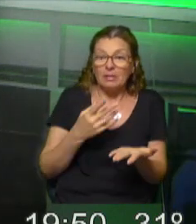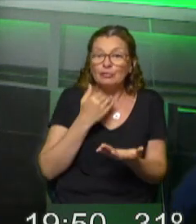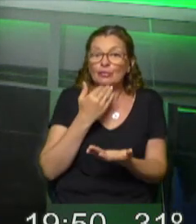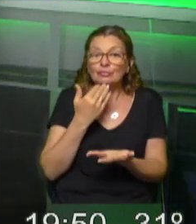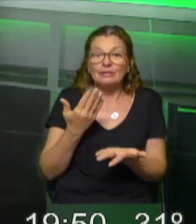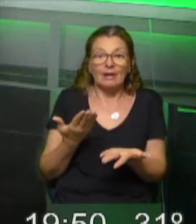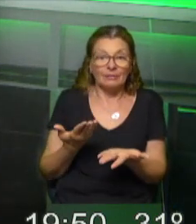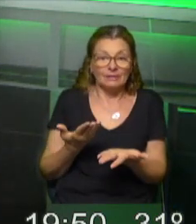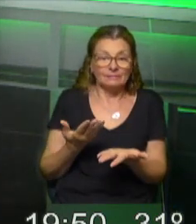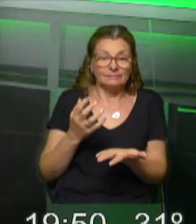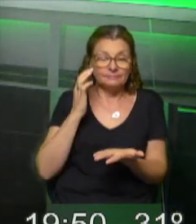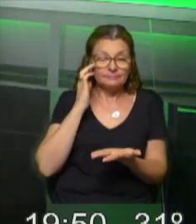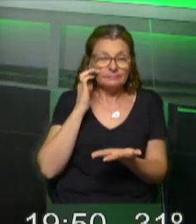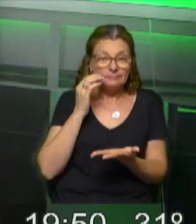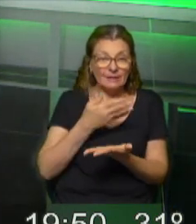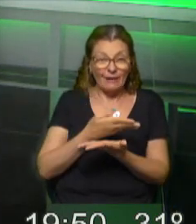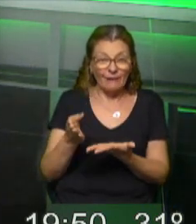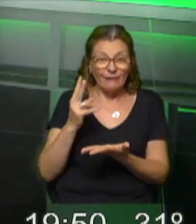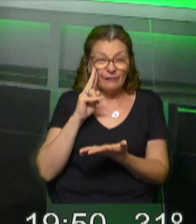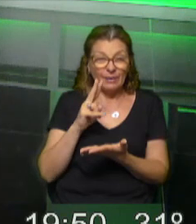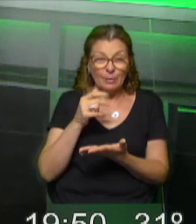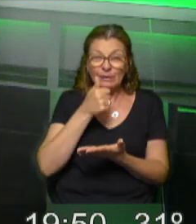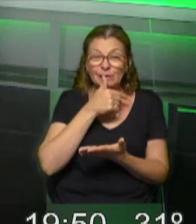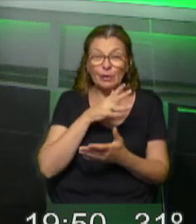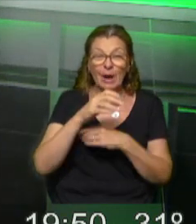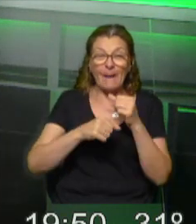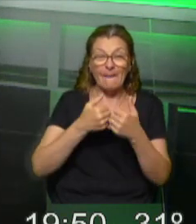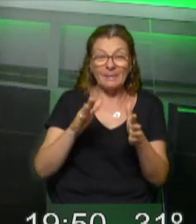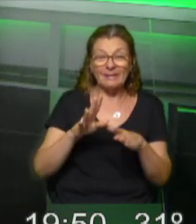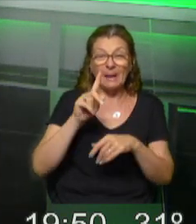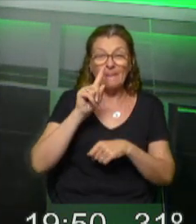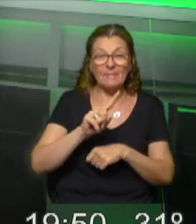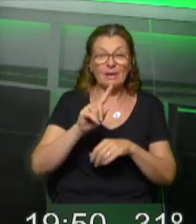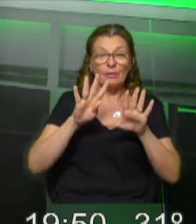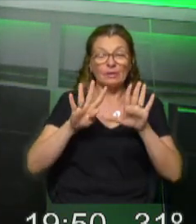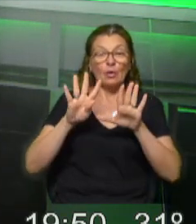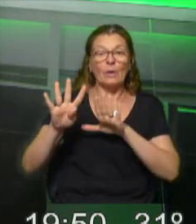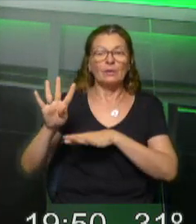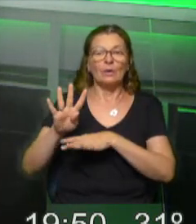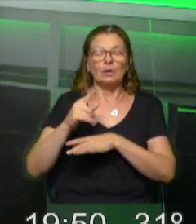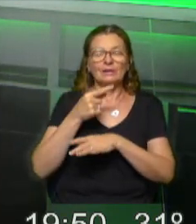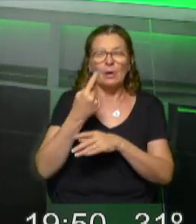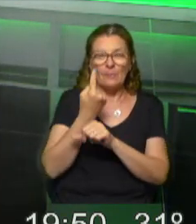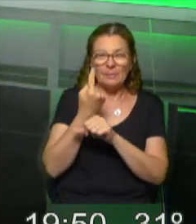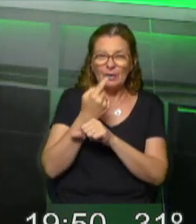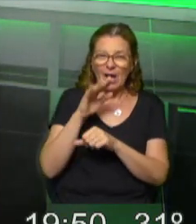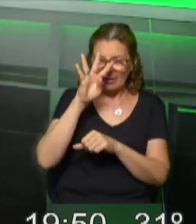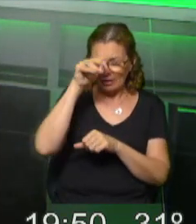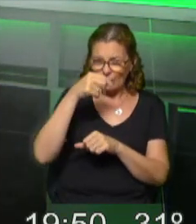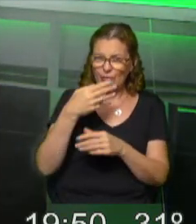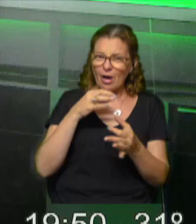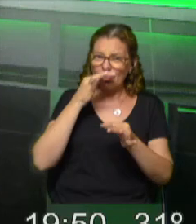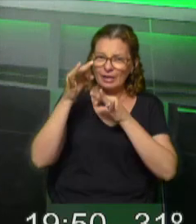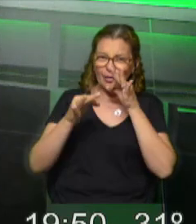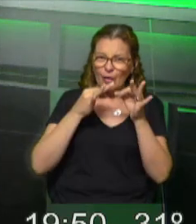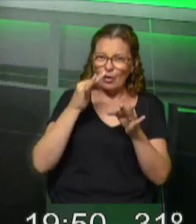sí pero acá tenemos bastante historia de inflación si arranca en 1944 el primer episodio que se refirió milei en su discurso fue el